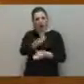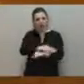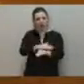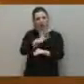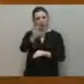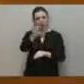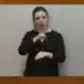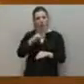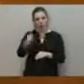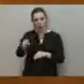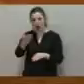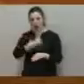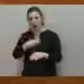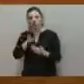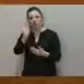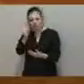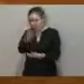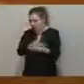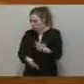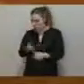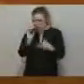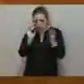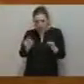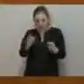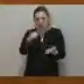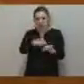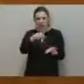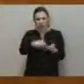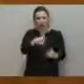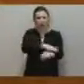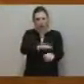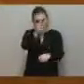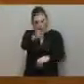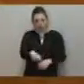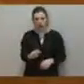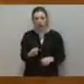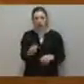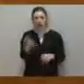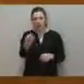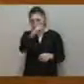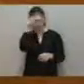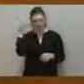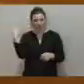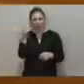y local, por supuestísimo, con exigir al Gobierno del Estado que incremente